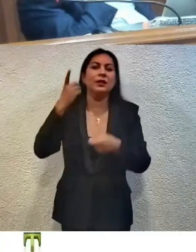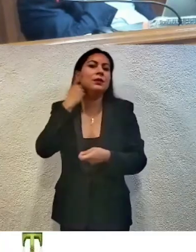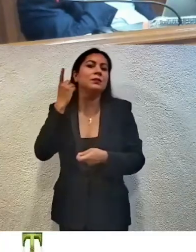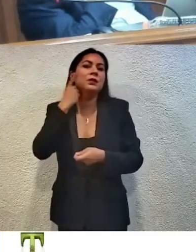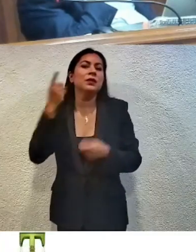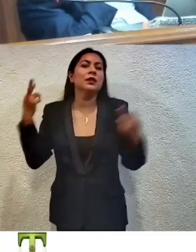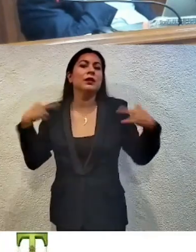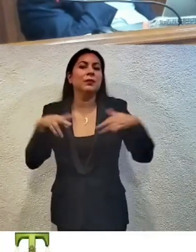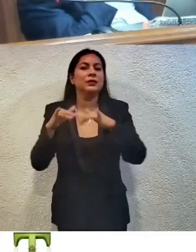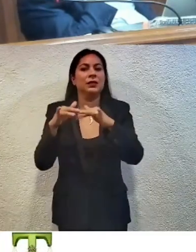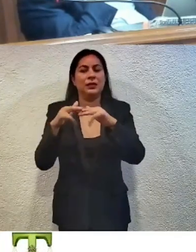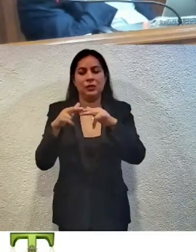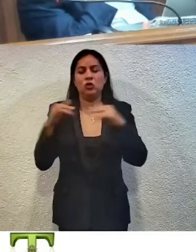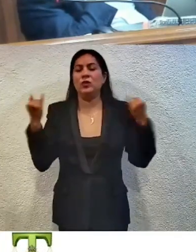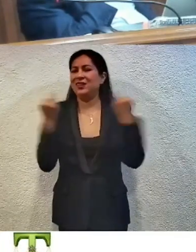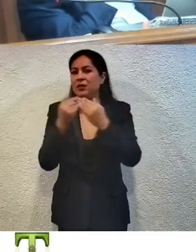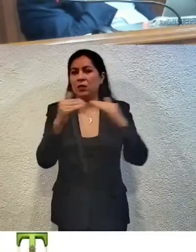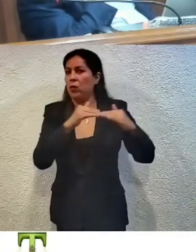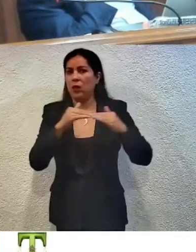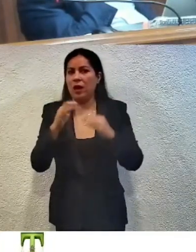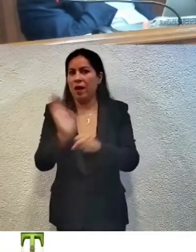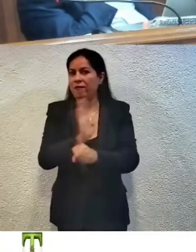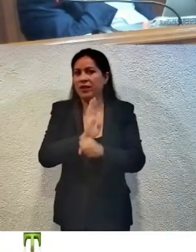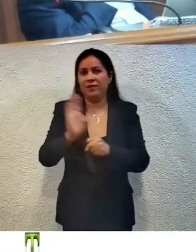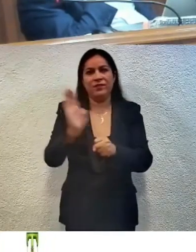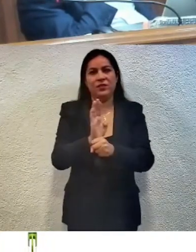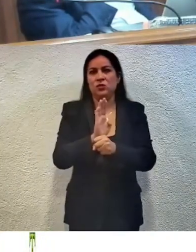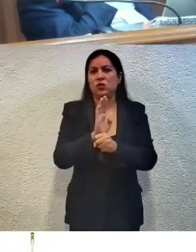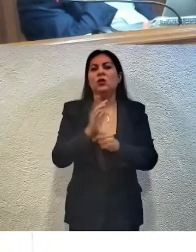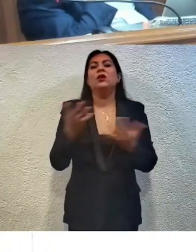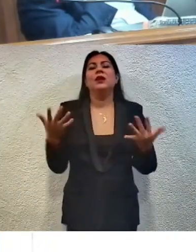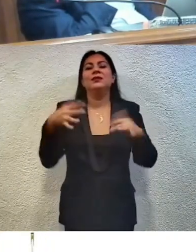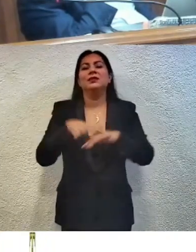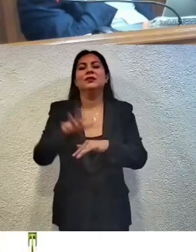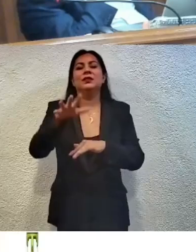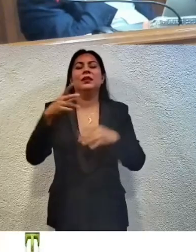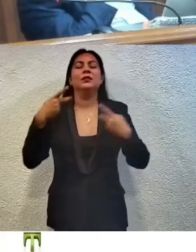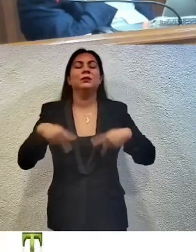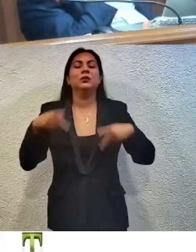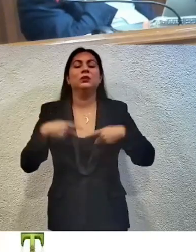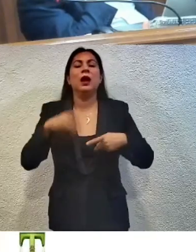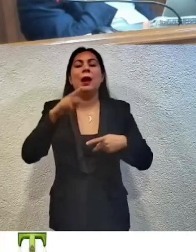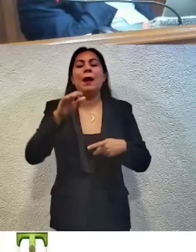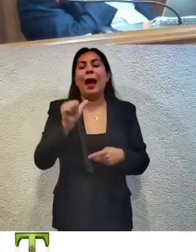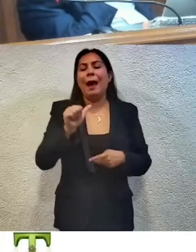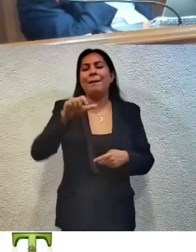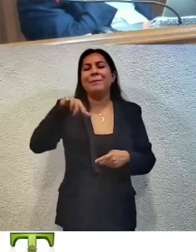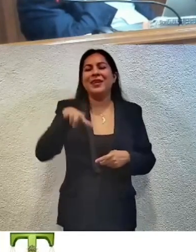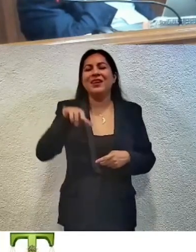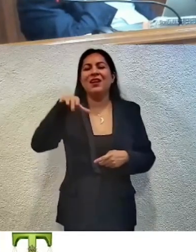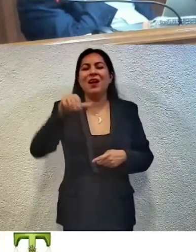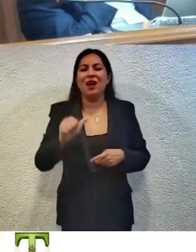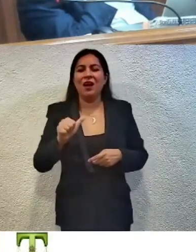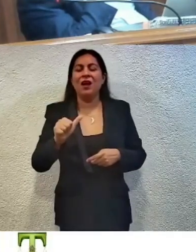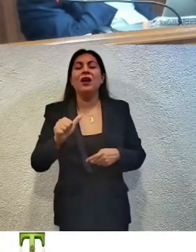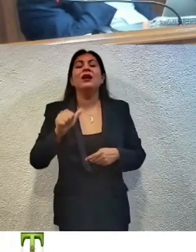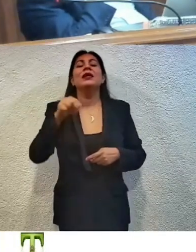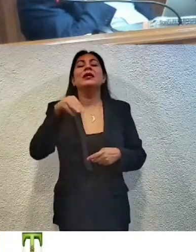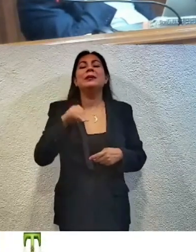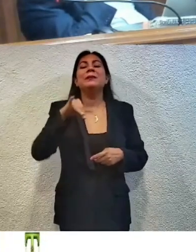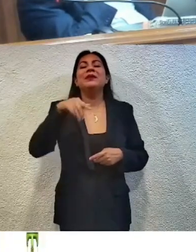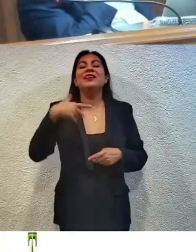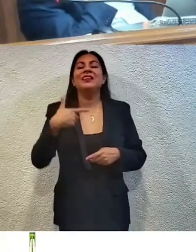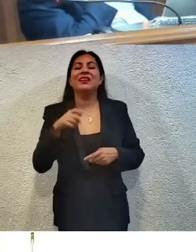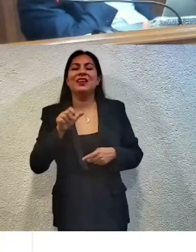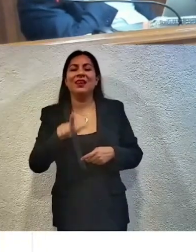de representación proporcional a favor de las fórmulas integradas por los ciudadanos Pablo Amílcar Sandoval Ballesteros y Miguel Ángel